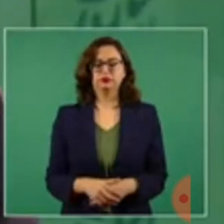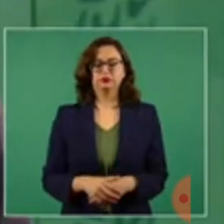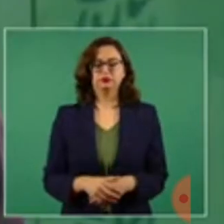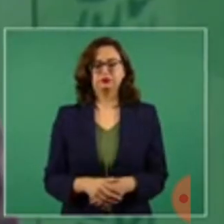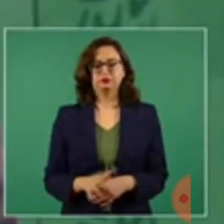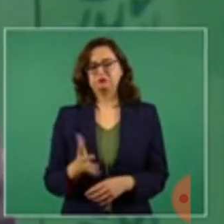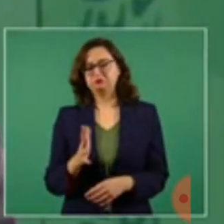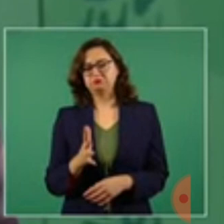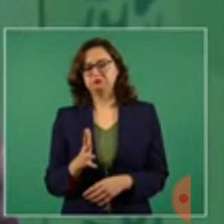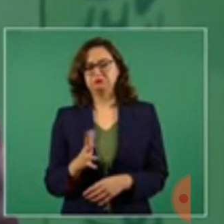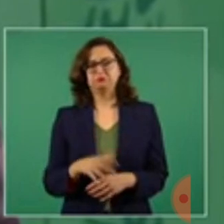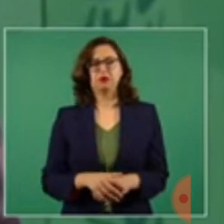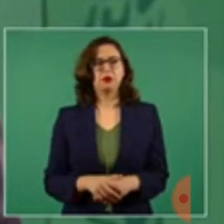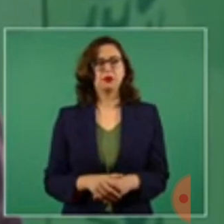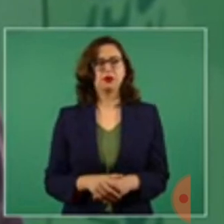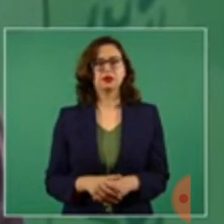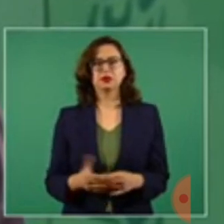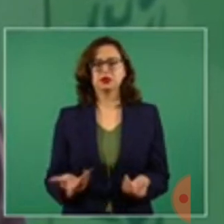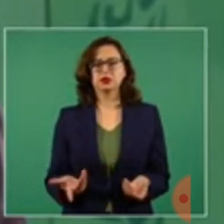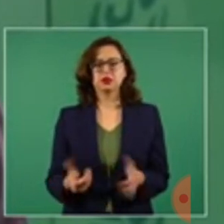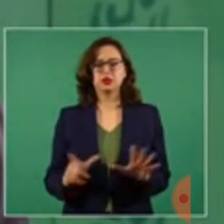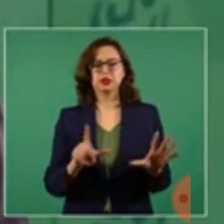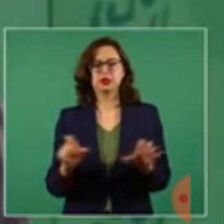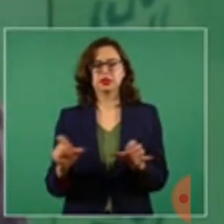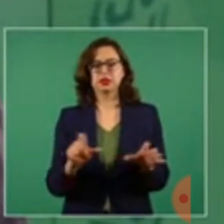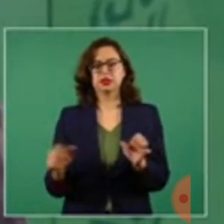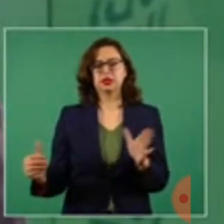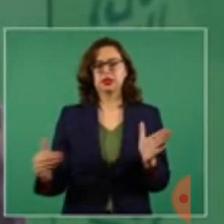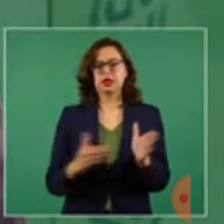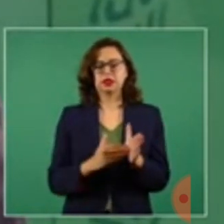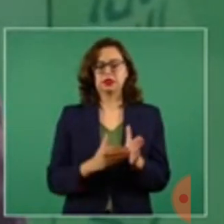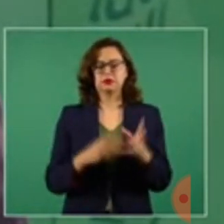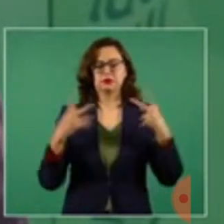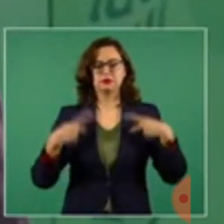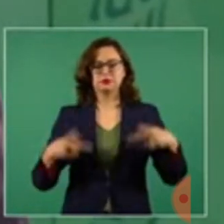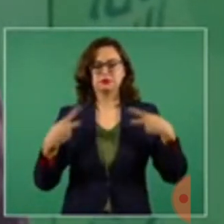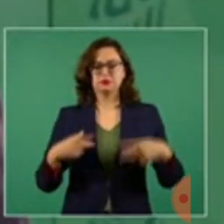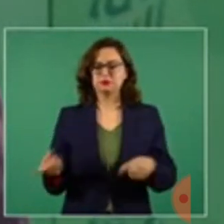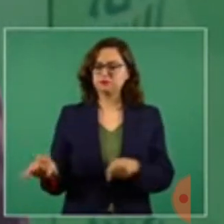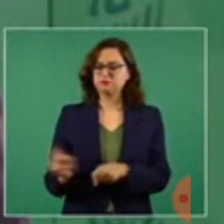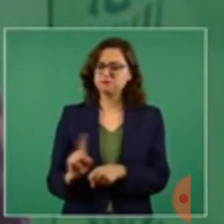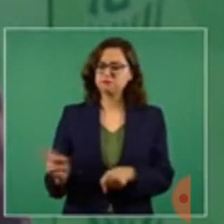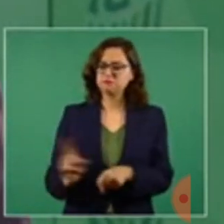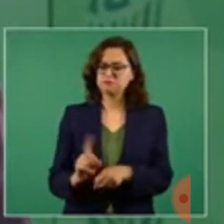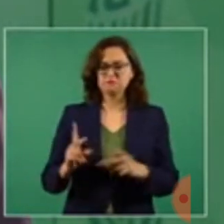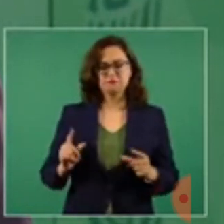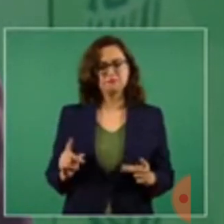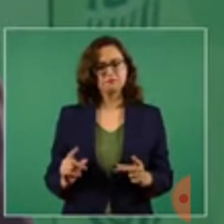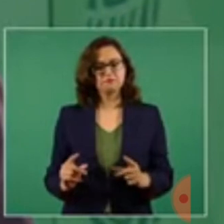promedio a 700,000 personas diarias,